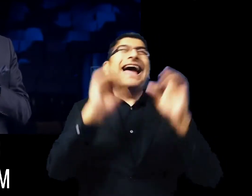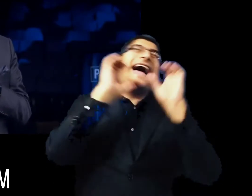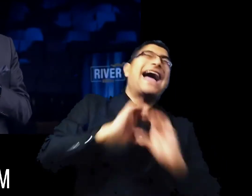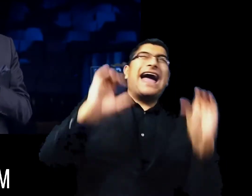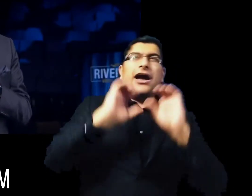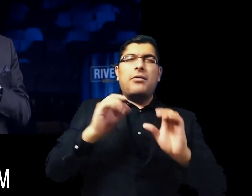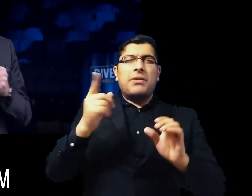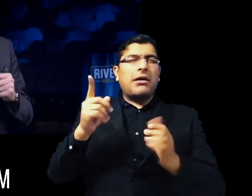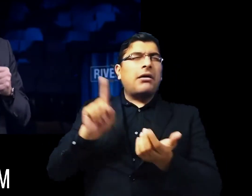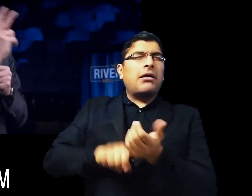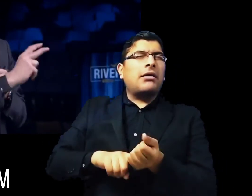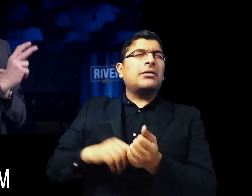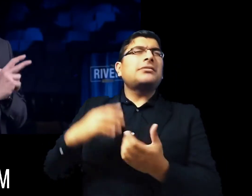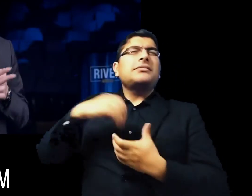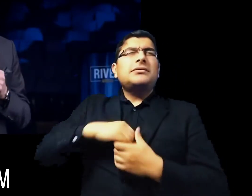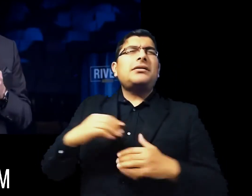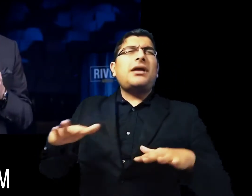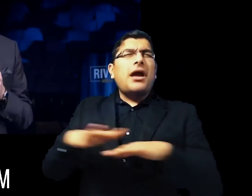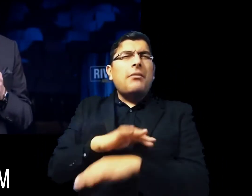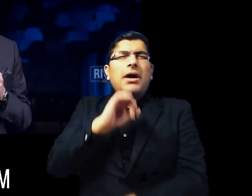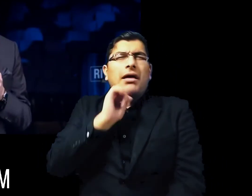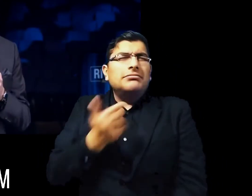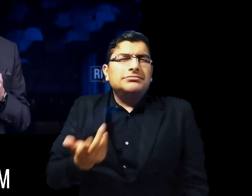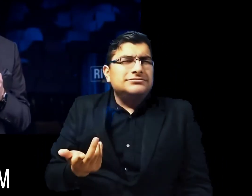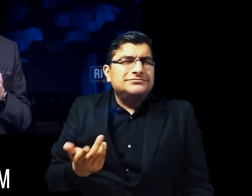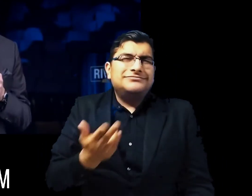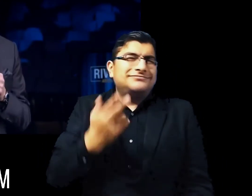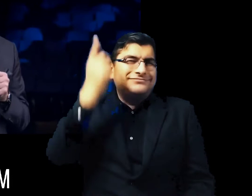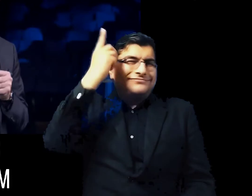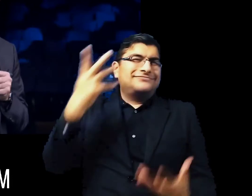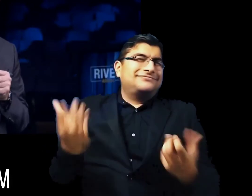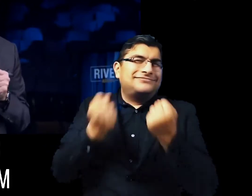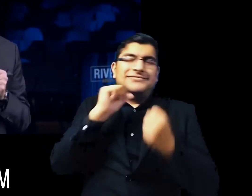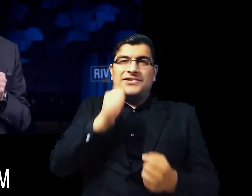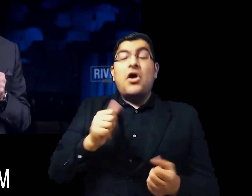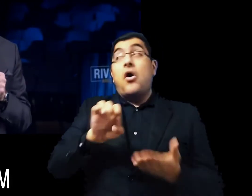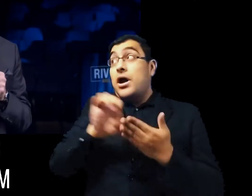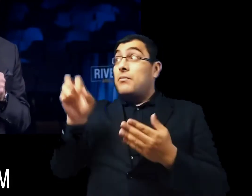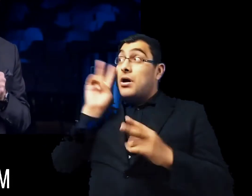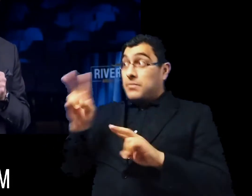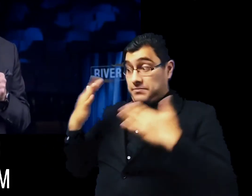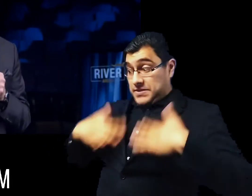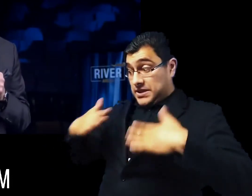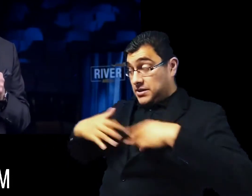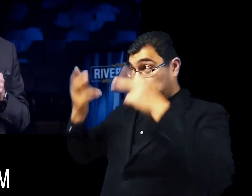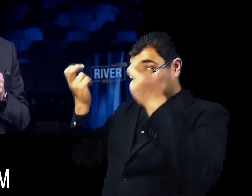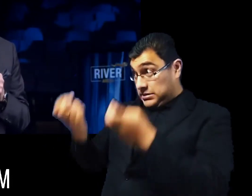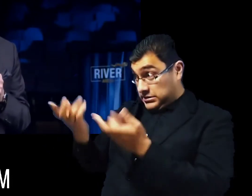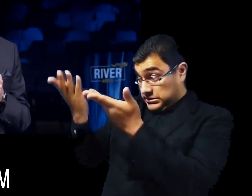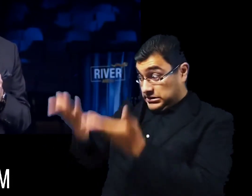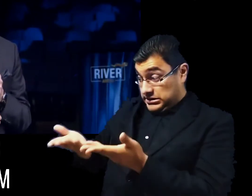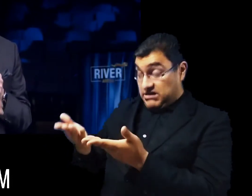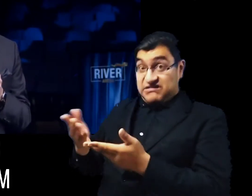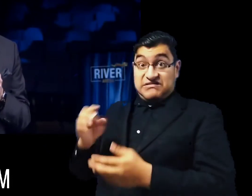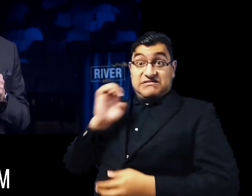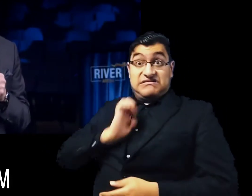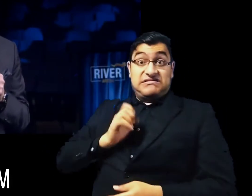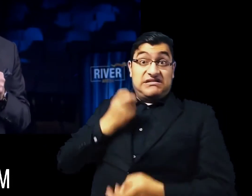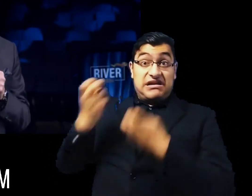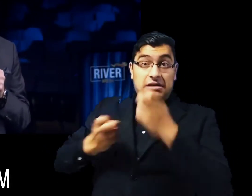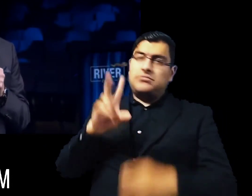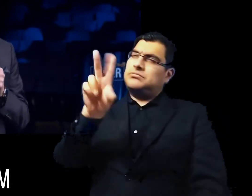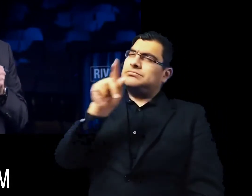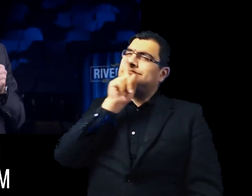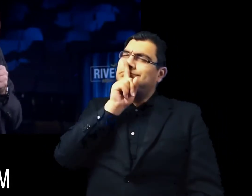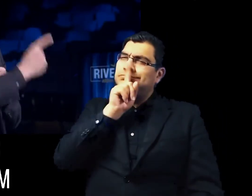Segundo, prometí jamás expulsar a nadie de la iglesia o impedirle la entrada por su aspecto físico o por su vestimenta. Tercero, le